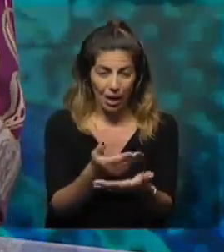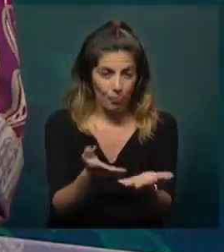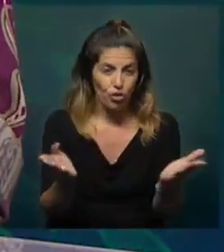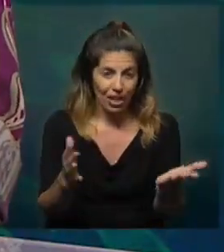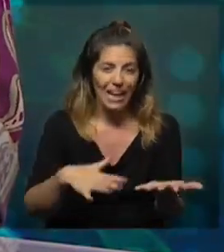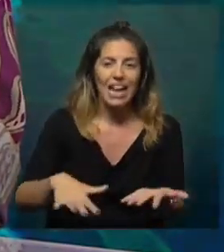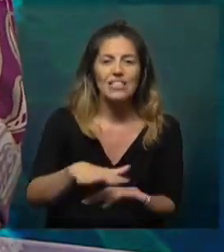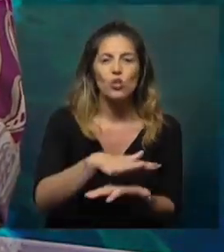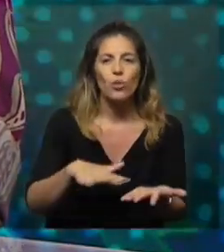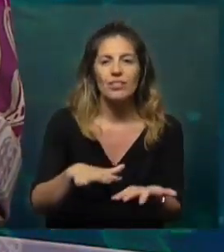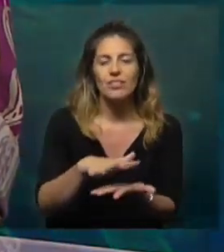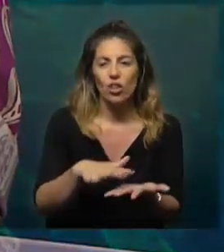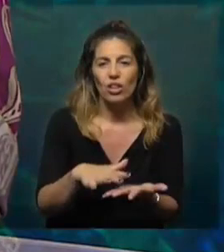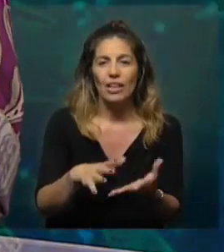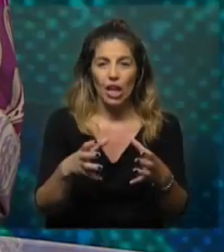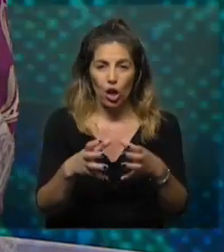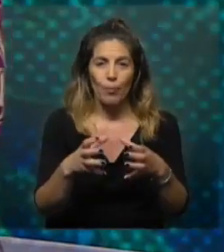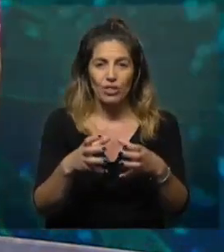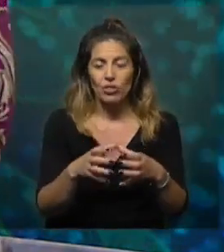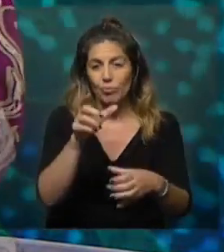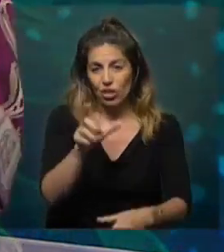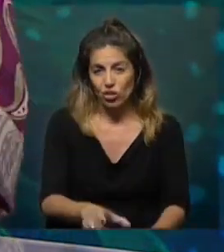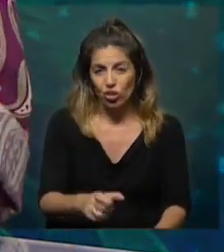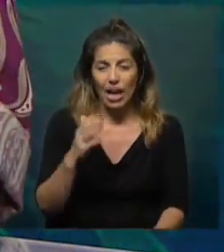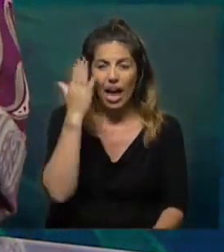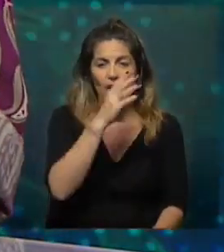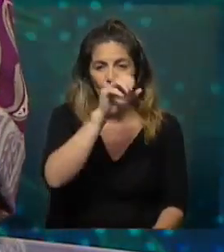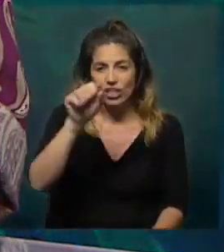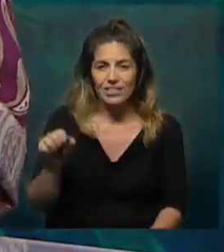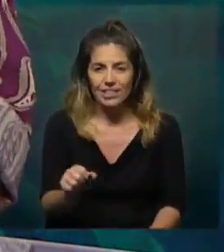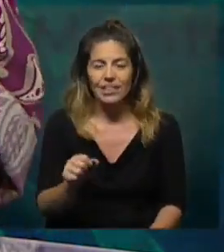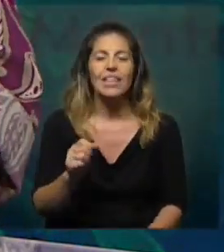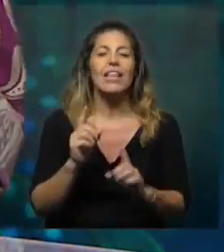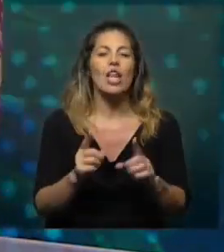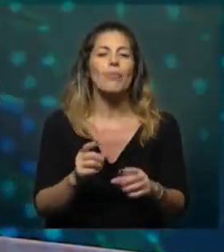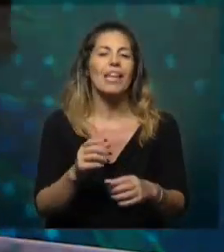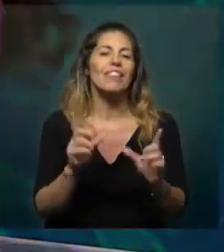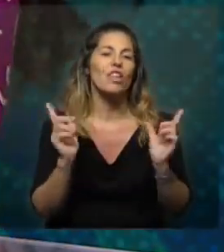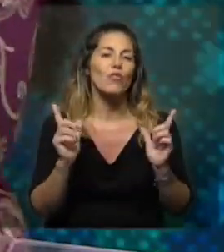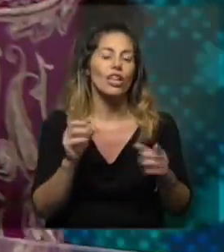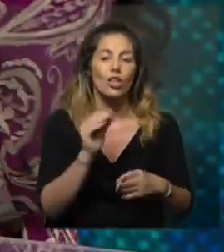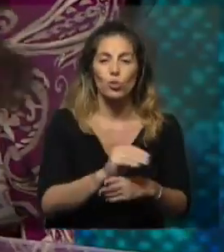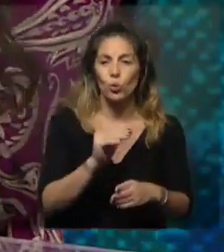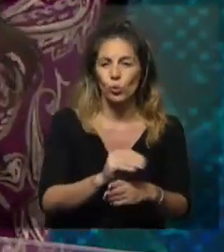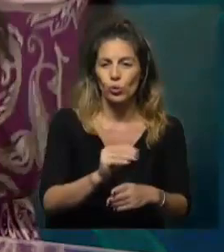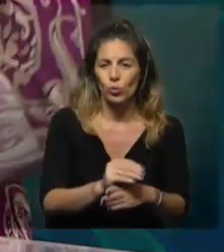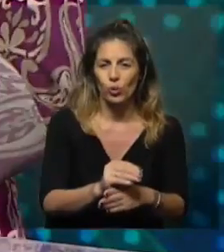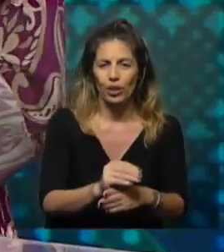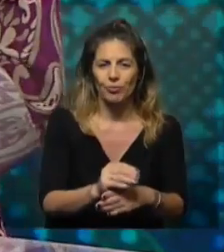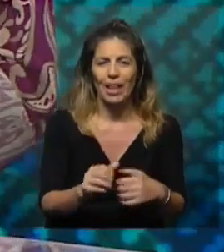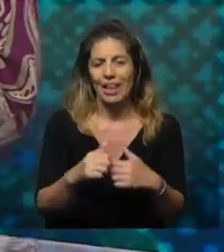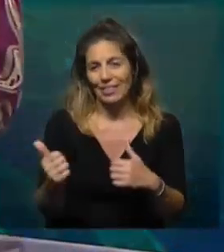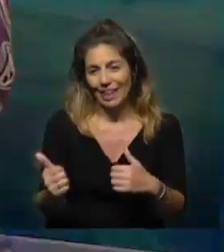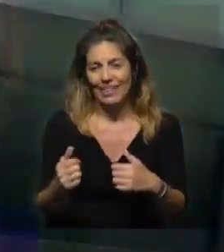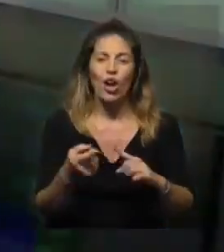la situación de la población afrodescendiente de nuestro país y también poder disfrutar de su cultura Y con quién estamos y estamos con Elizabeth